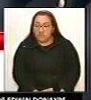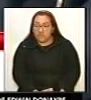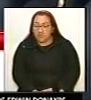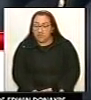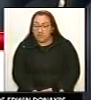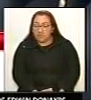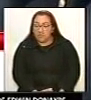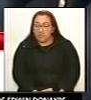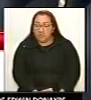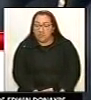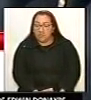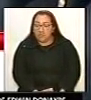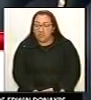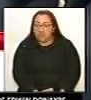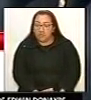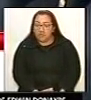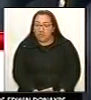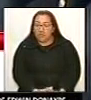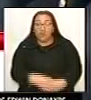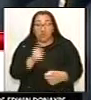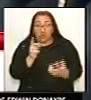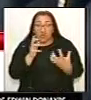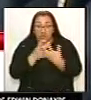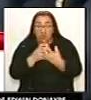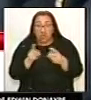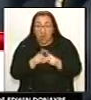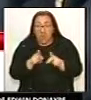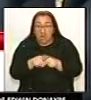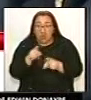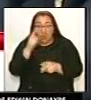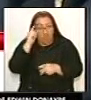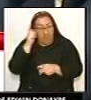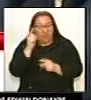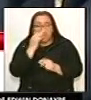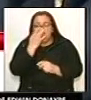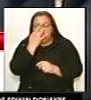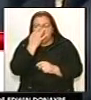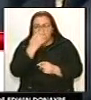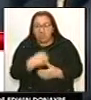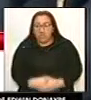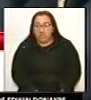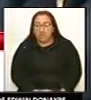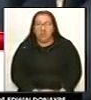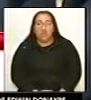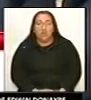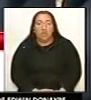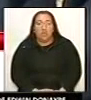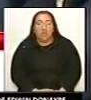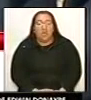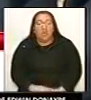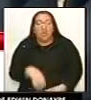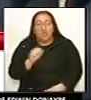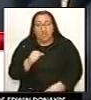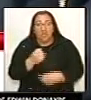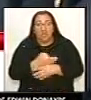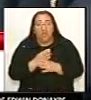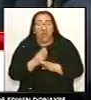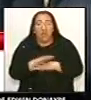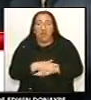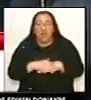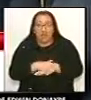pacientes. ¿Usted coincide con esa posición? Sí, es un instrumento de